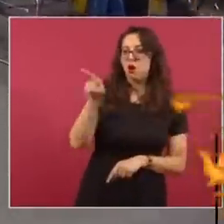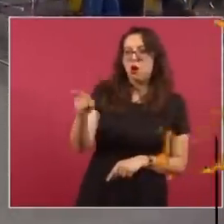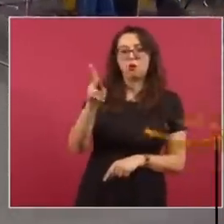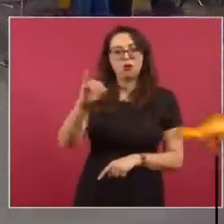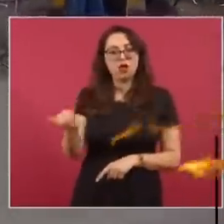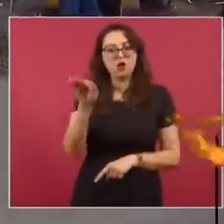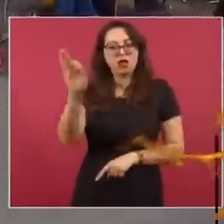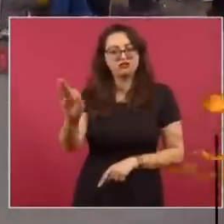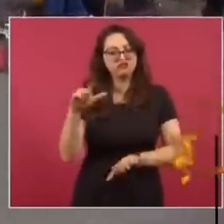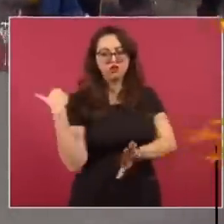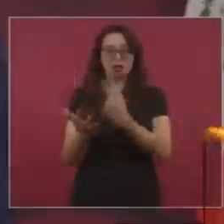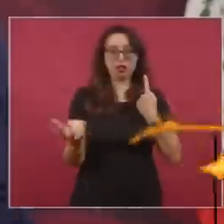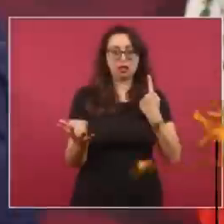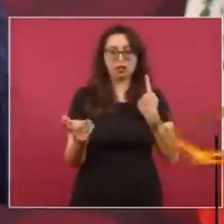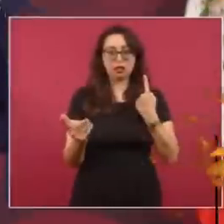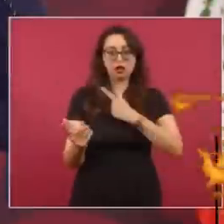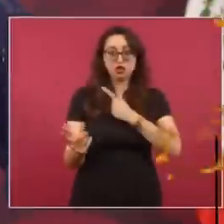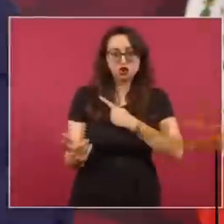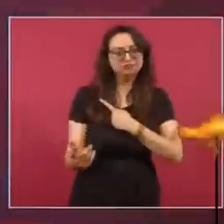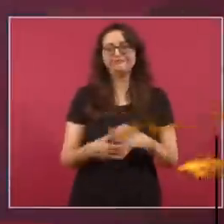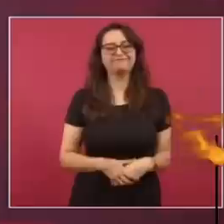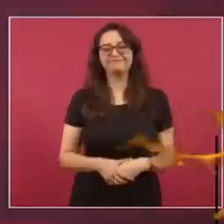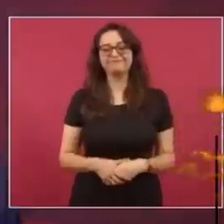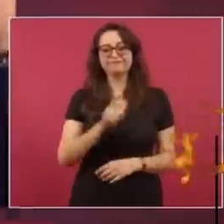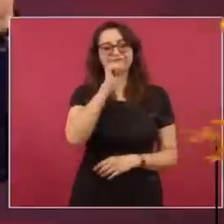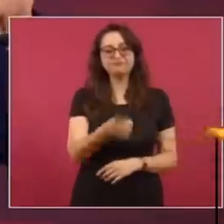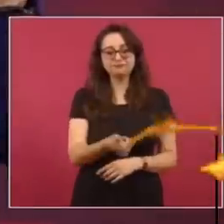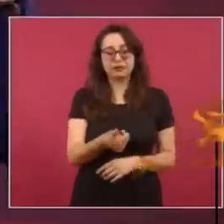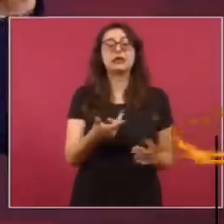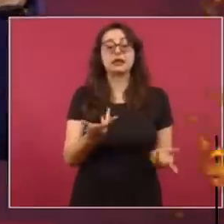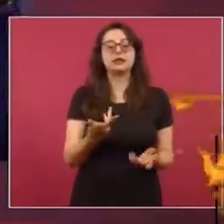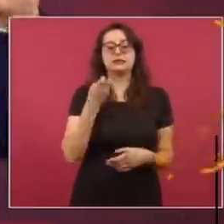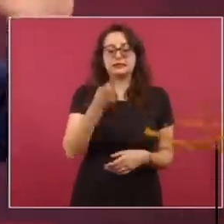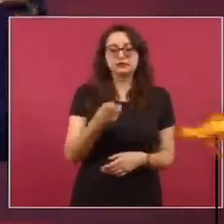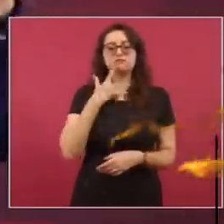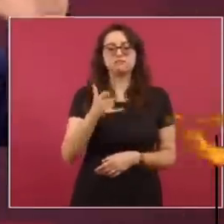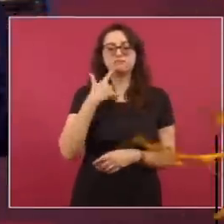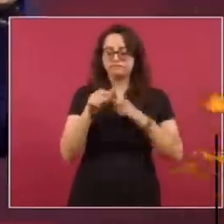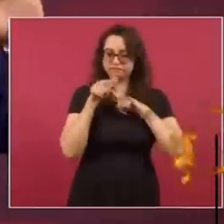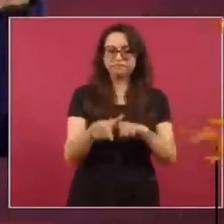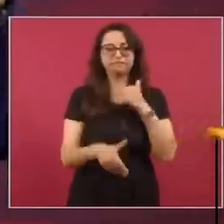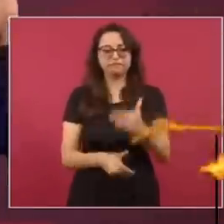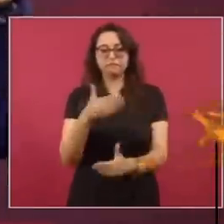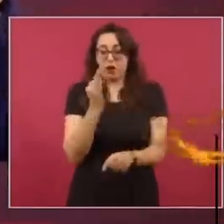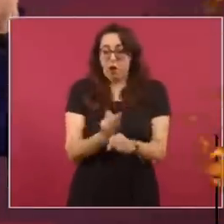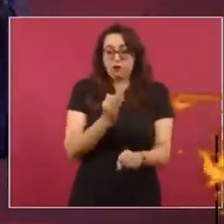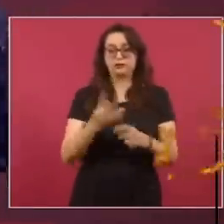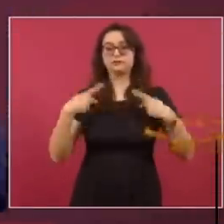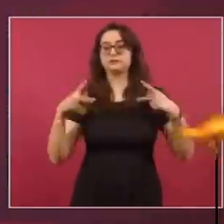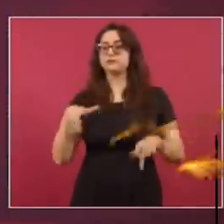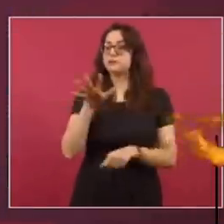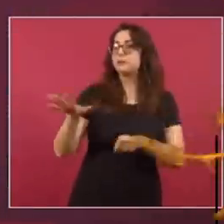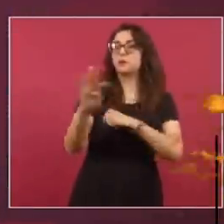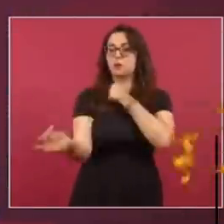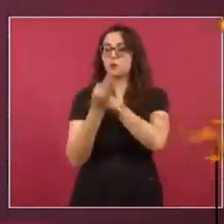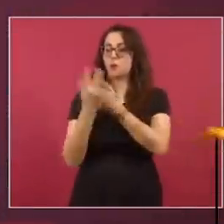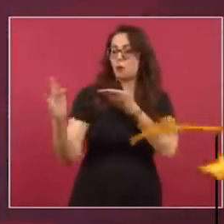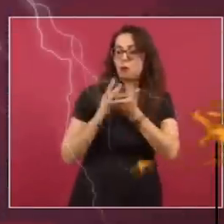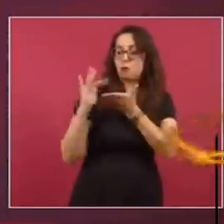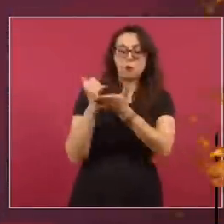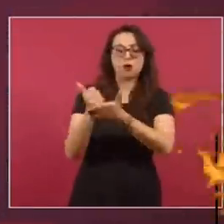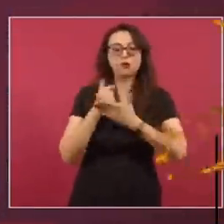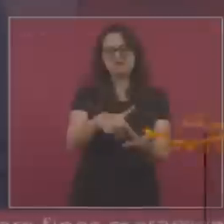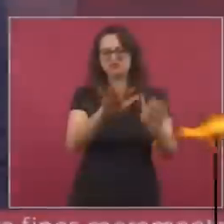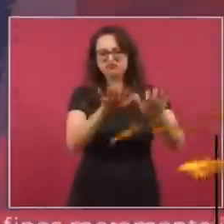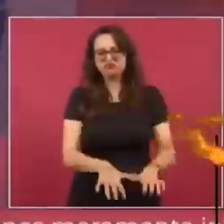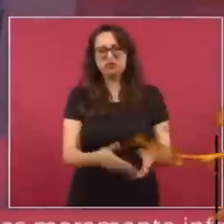opuesto al presidente? Eso tenemos que seguir adelante, aprovechar de que la gente está respaldando, apoyando para seguir democratizando la vida